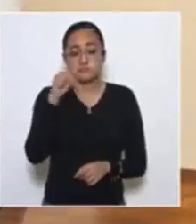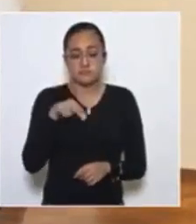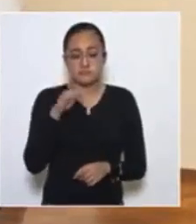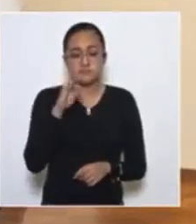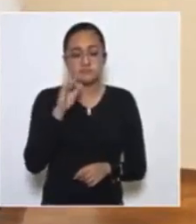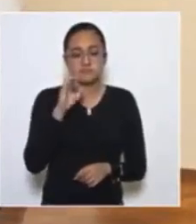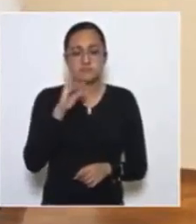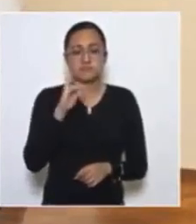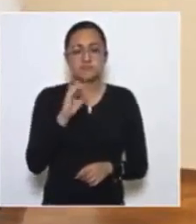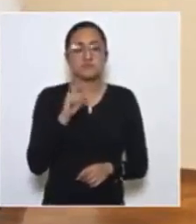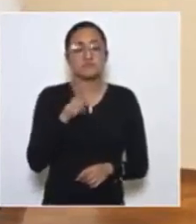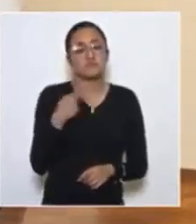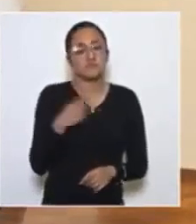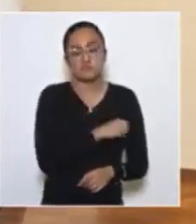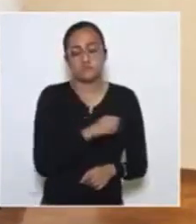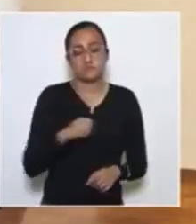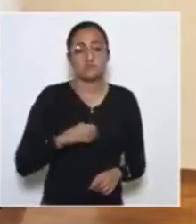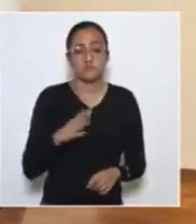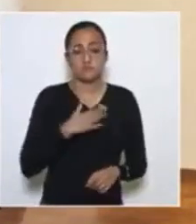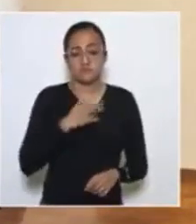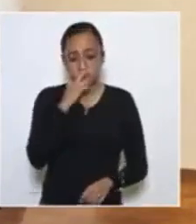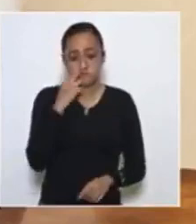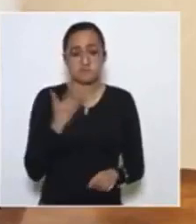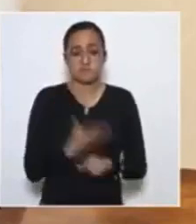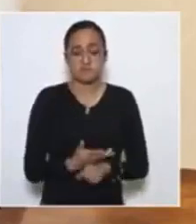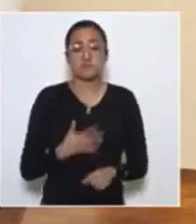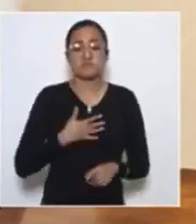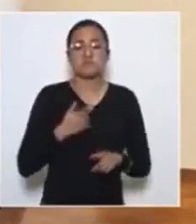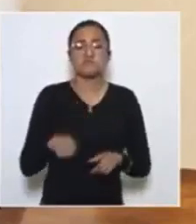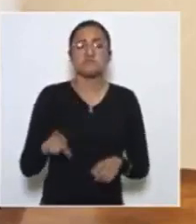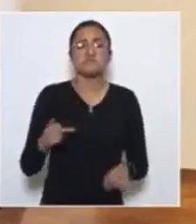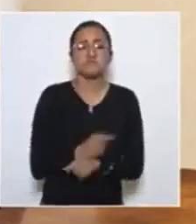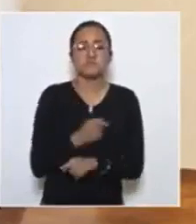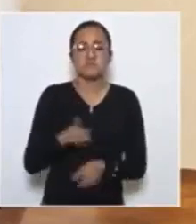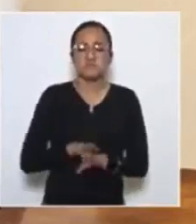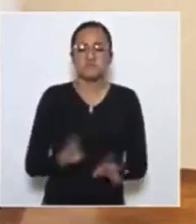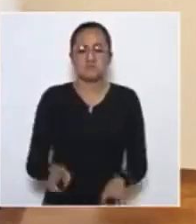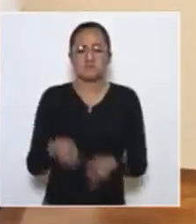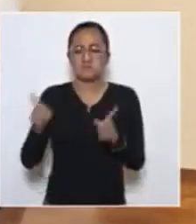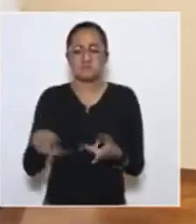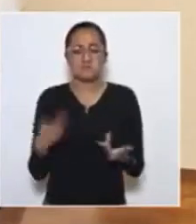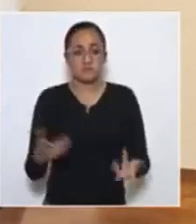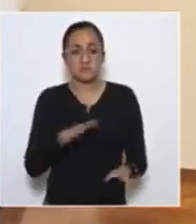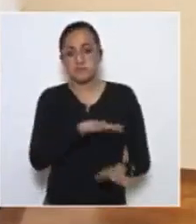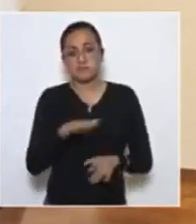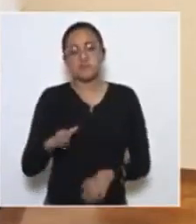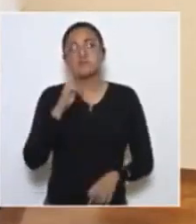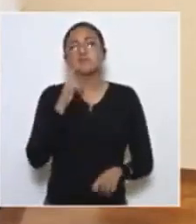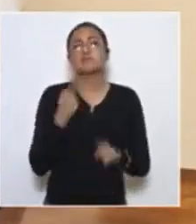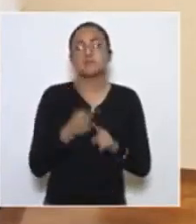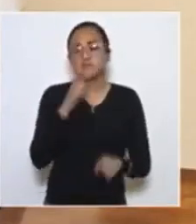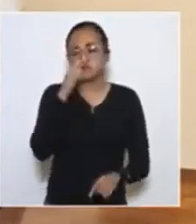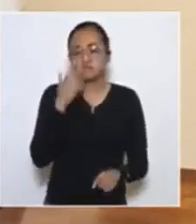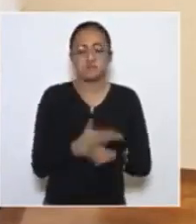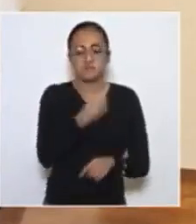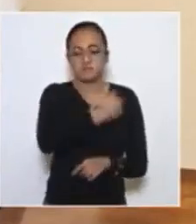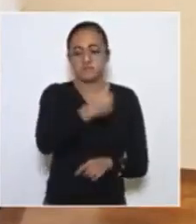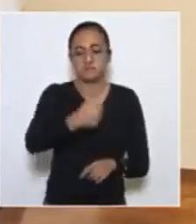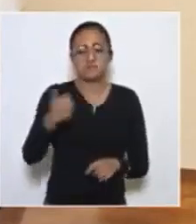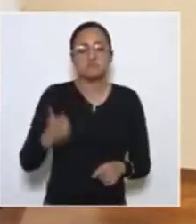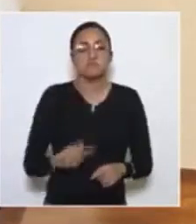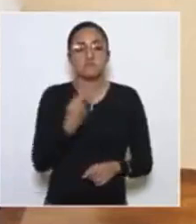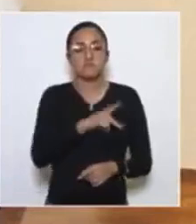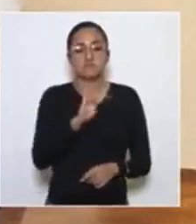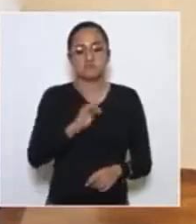obligación de la autoridad. Y ya que se determinen las responsabilidades ante las